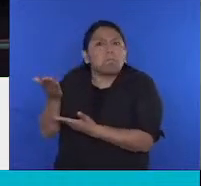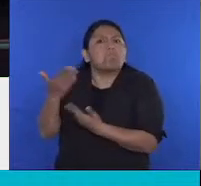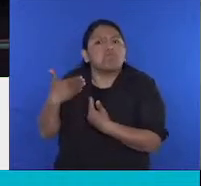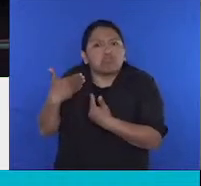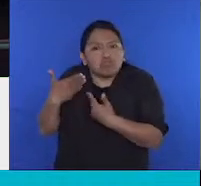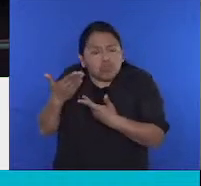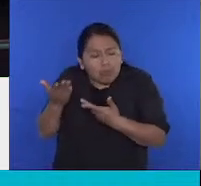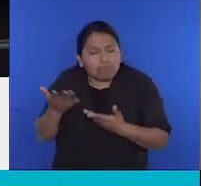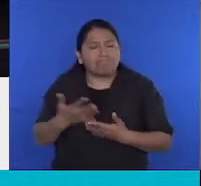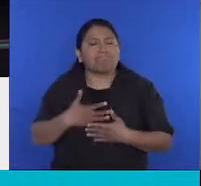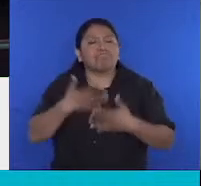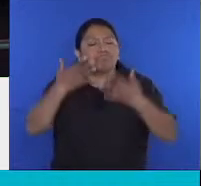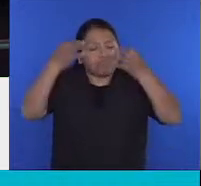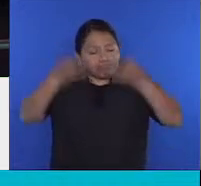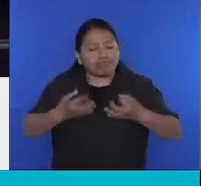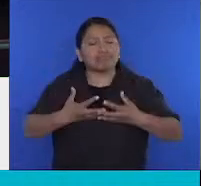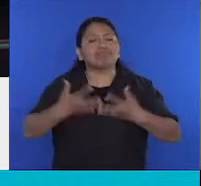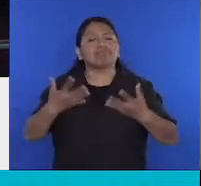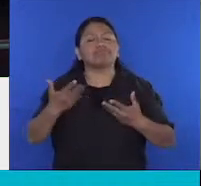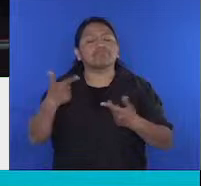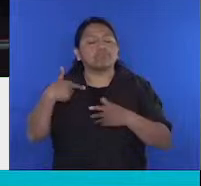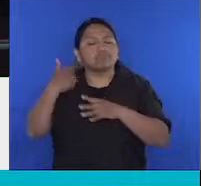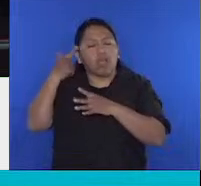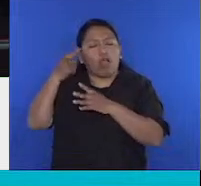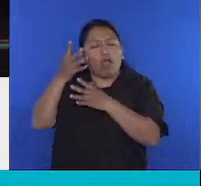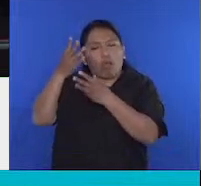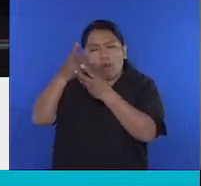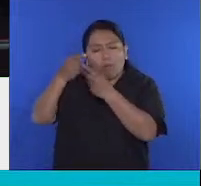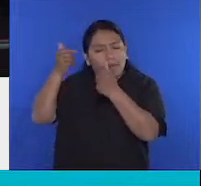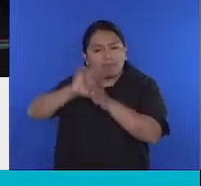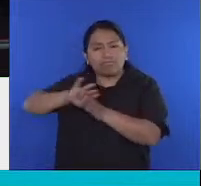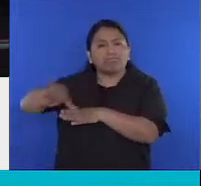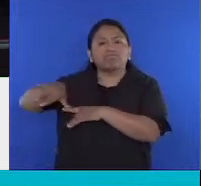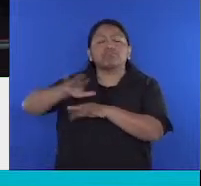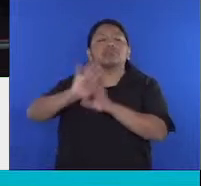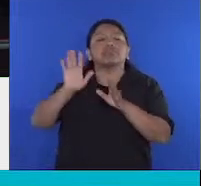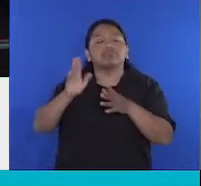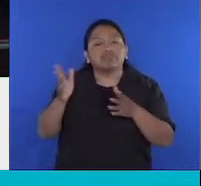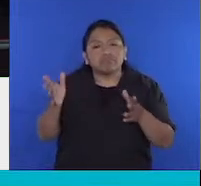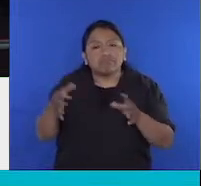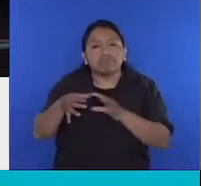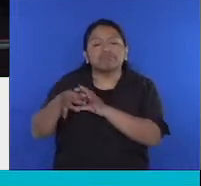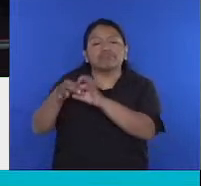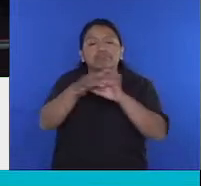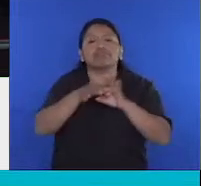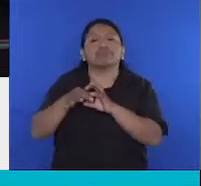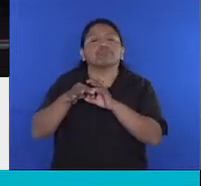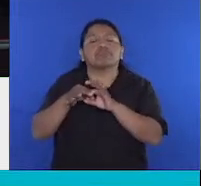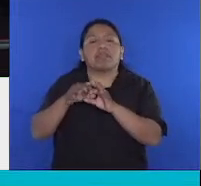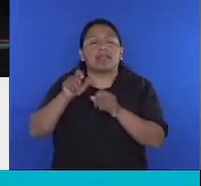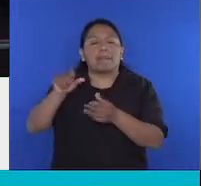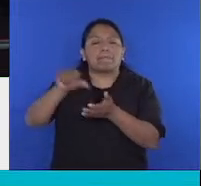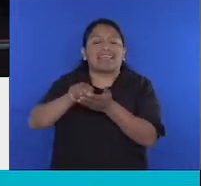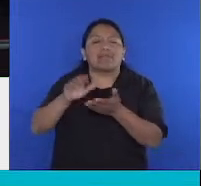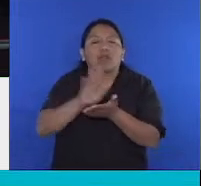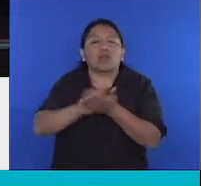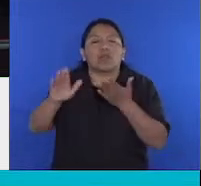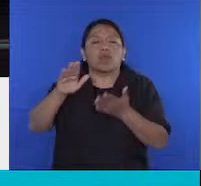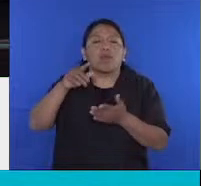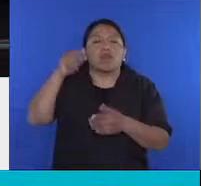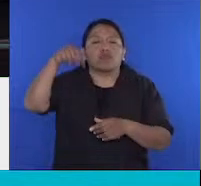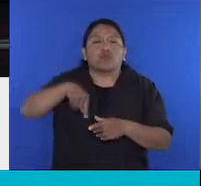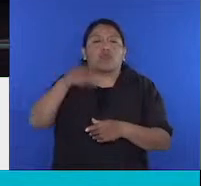dejar atrás y unir a ese país para construir una nueva Sudáfrica. Yo creo que la Argentina